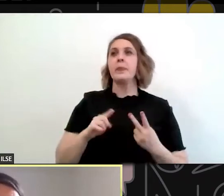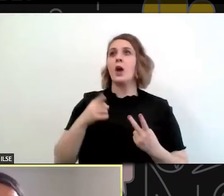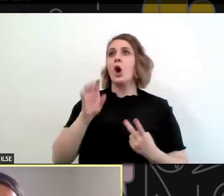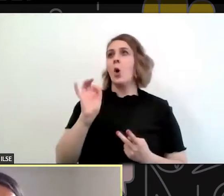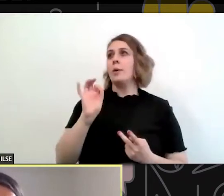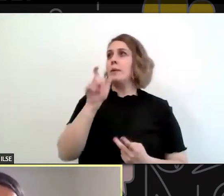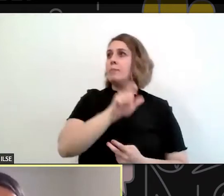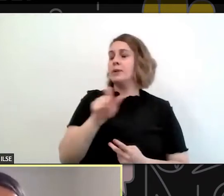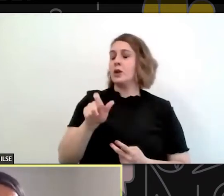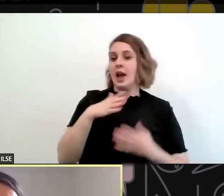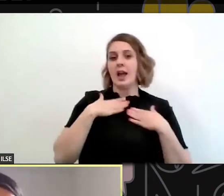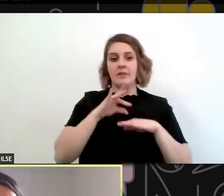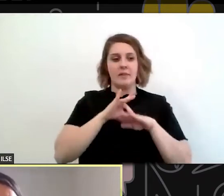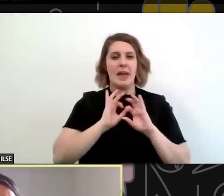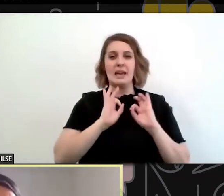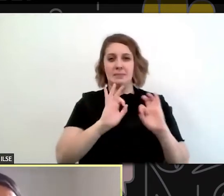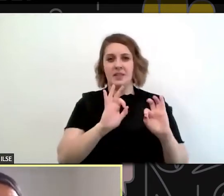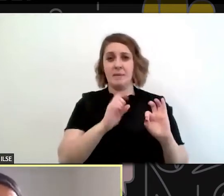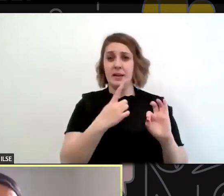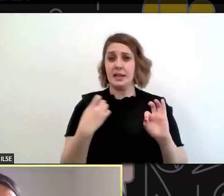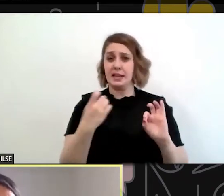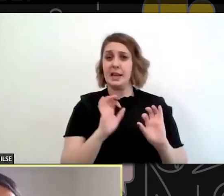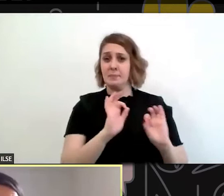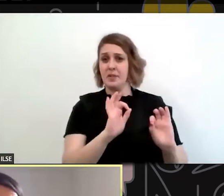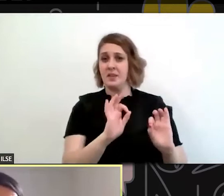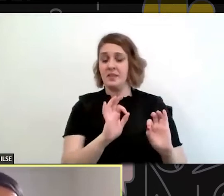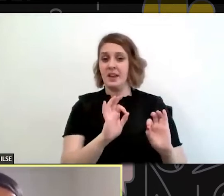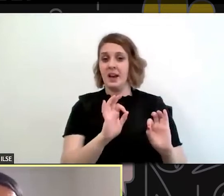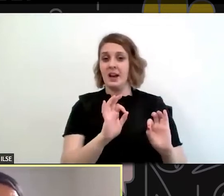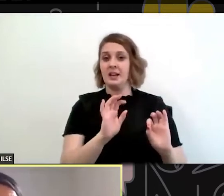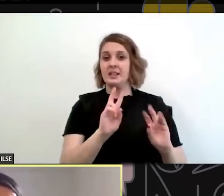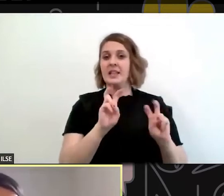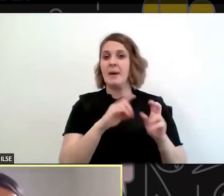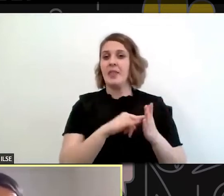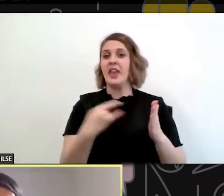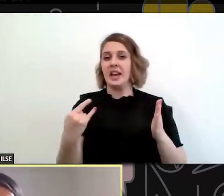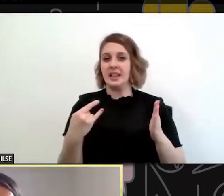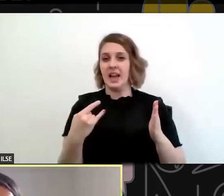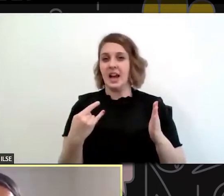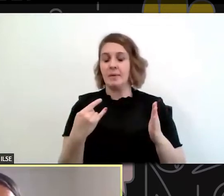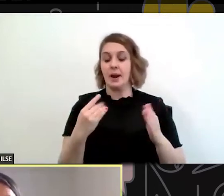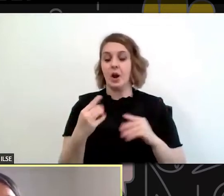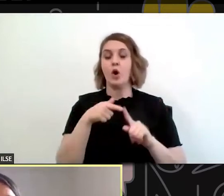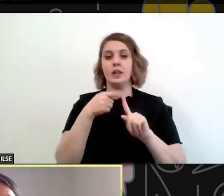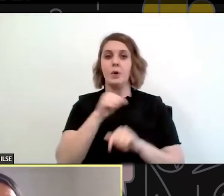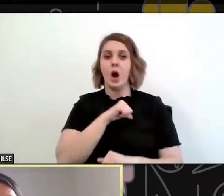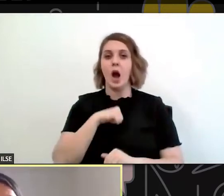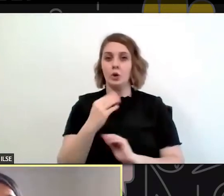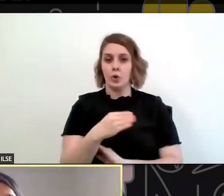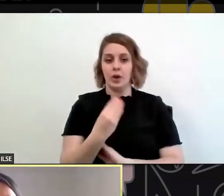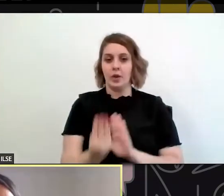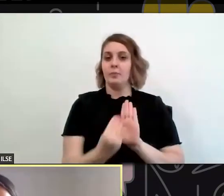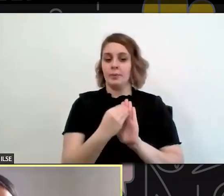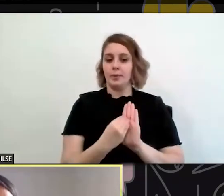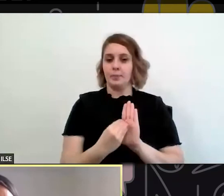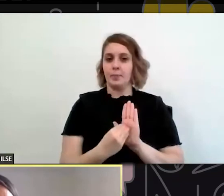tengan enfermedades concretas y que tengan necesidades concretas en el mundo digital y para su autocuidado. Y yo